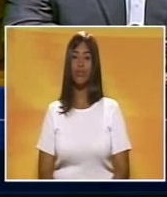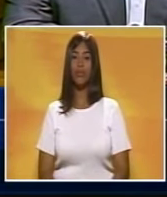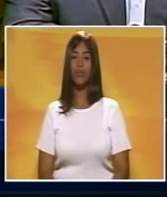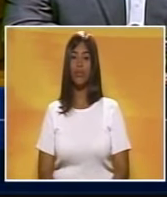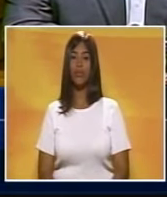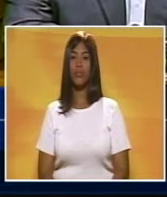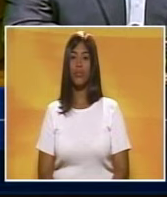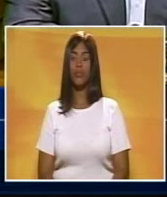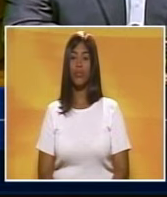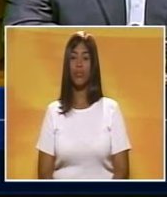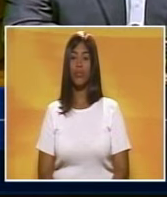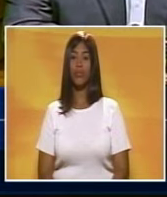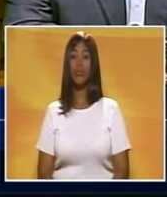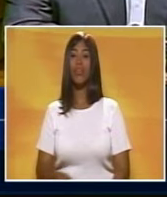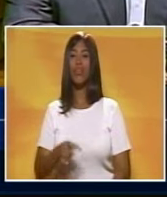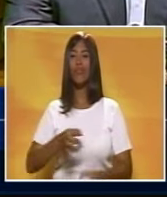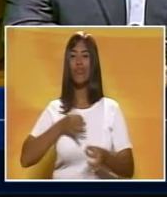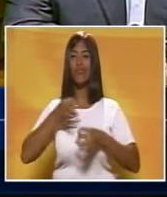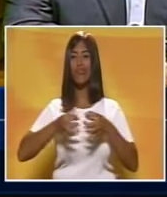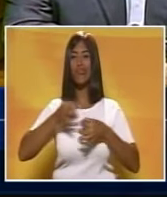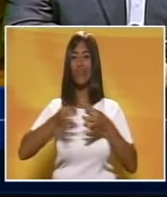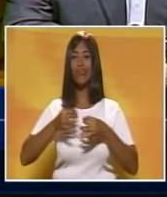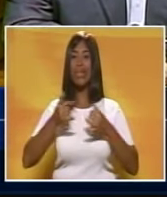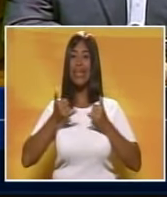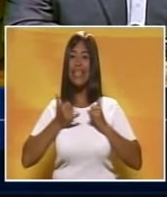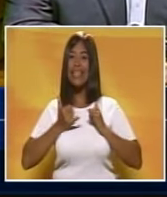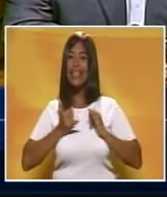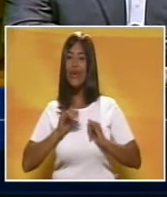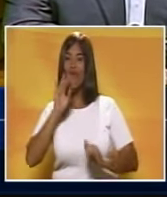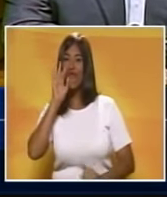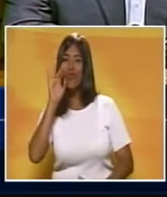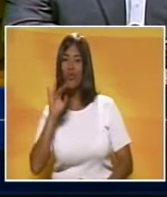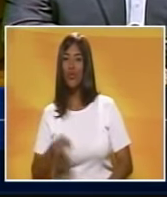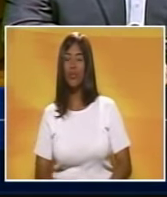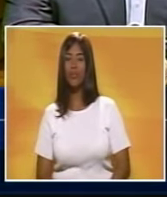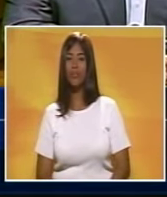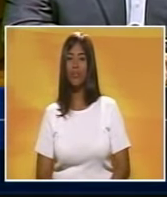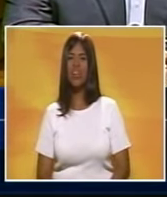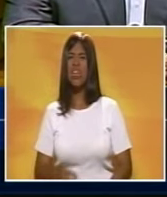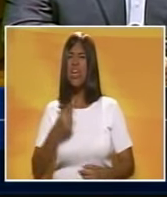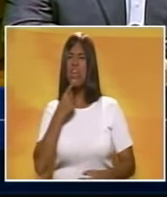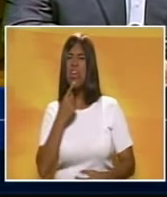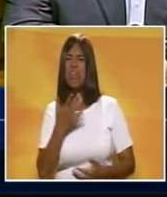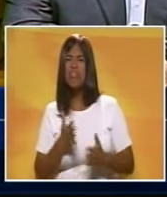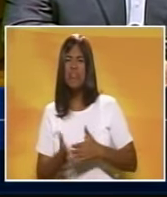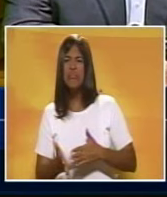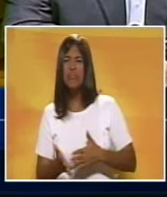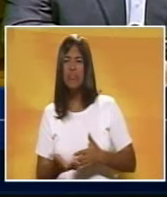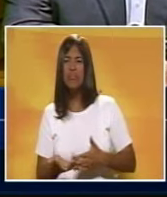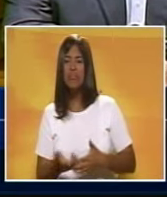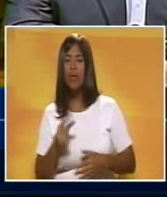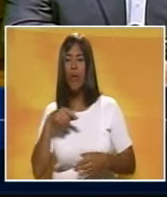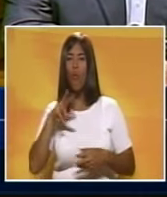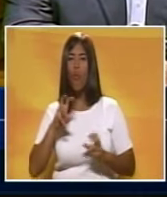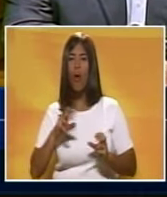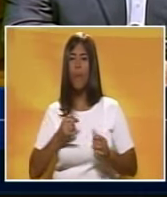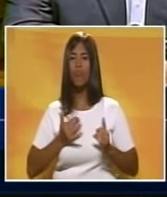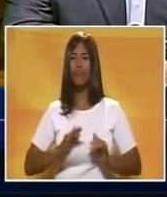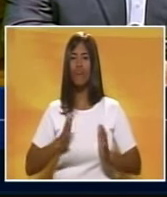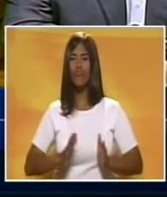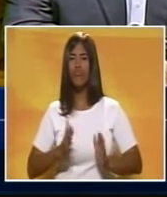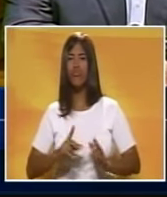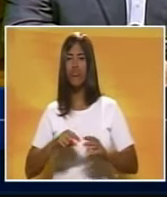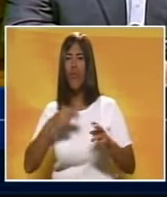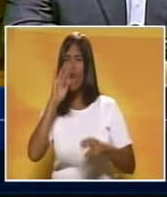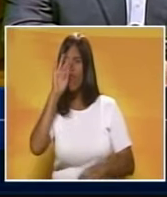lo que van a decir nuestros hijos de esta etapa. ¿Qué van a decir las nuevas generaciones de los venezolanos que están